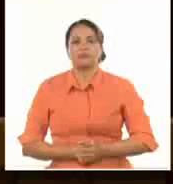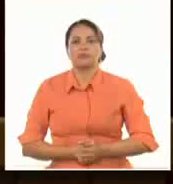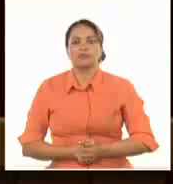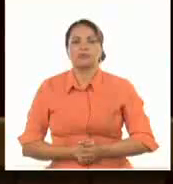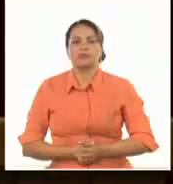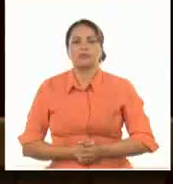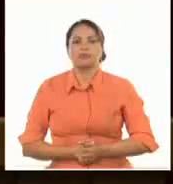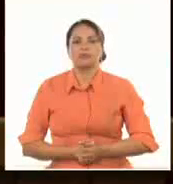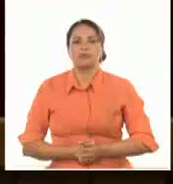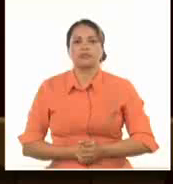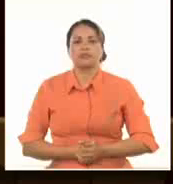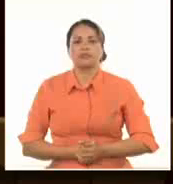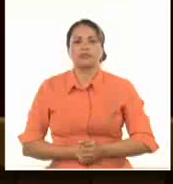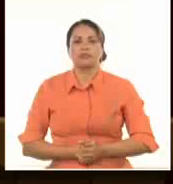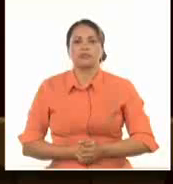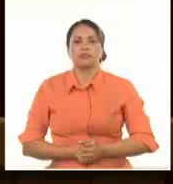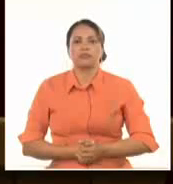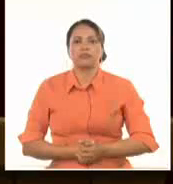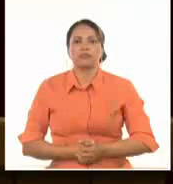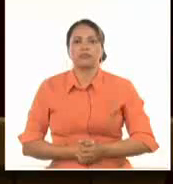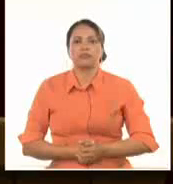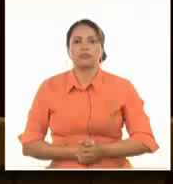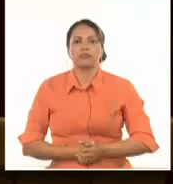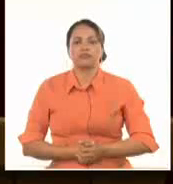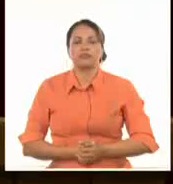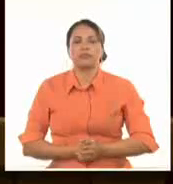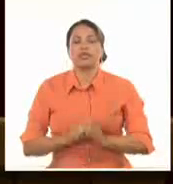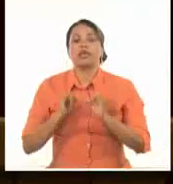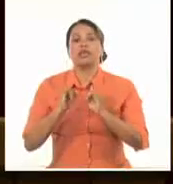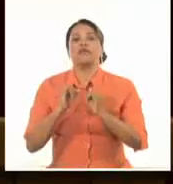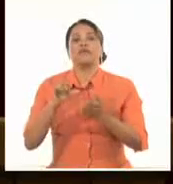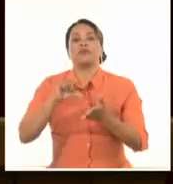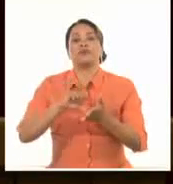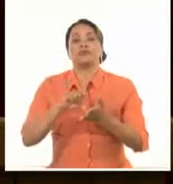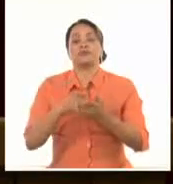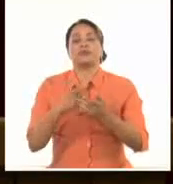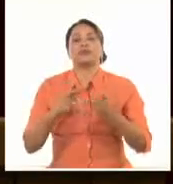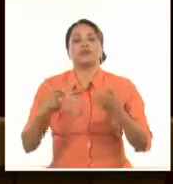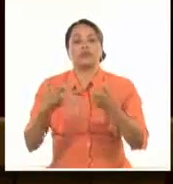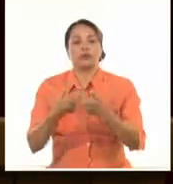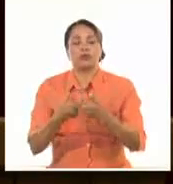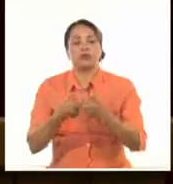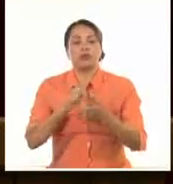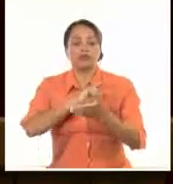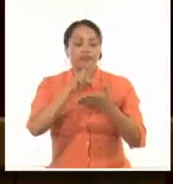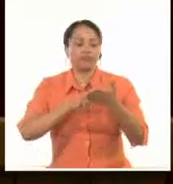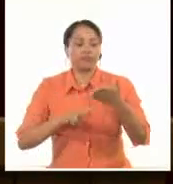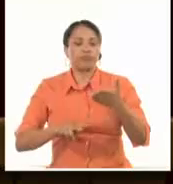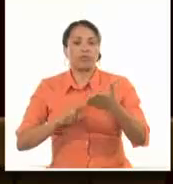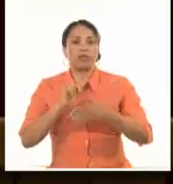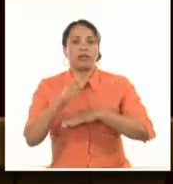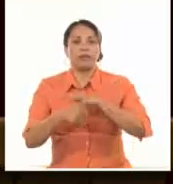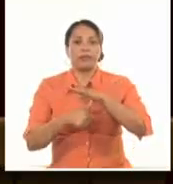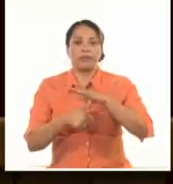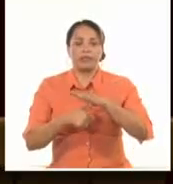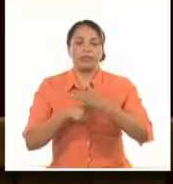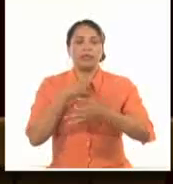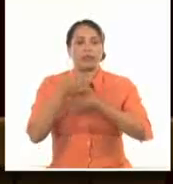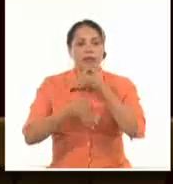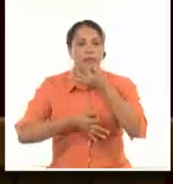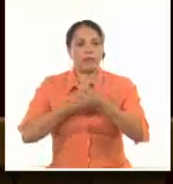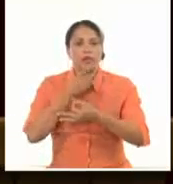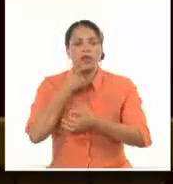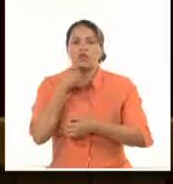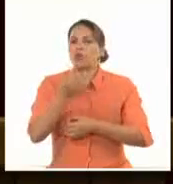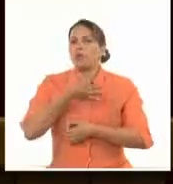Lo confirma el resumen del informe central al Congreso que leyó Ailín. No voy a enumerar todas las tareas,